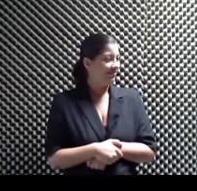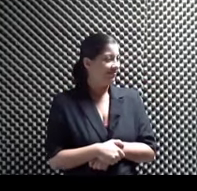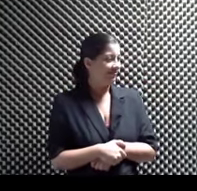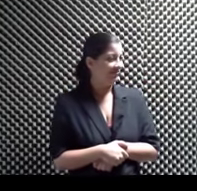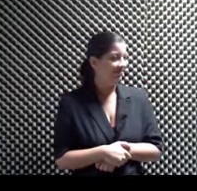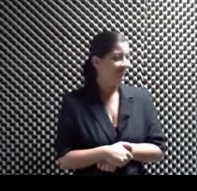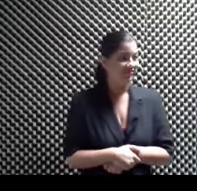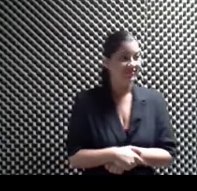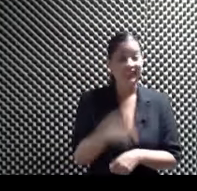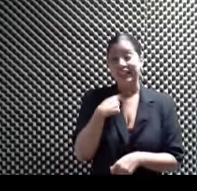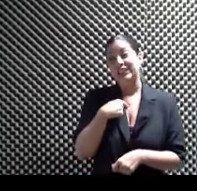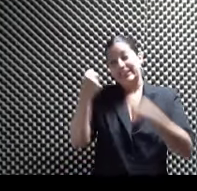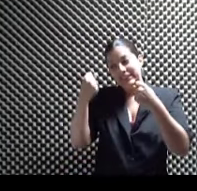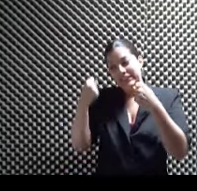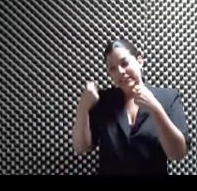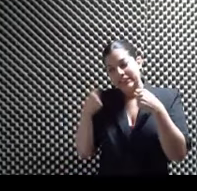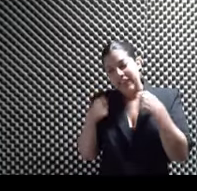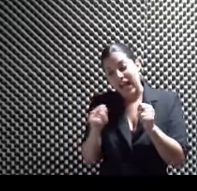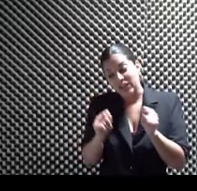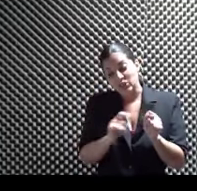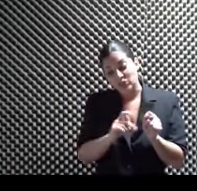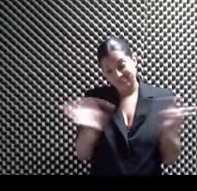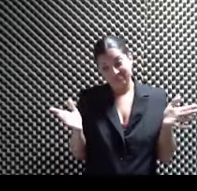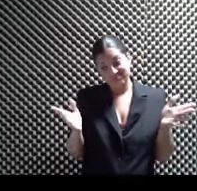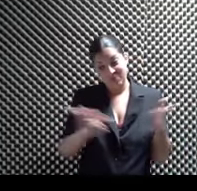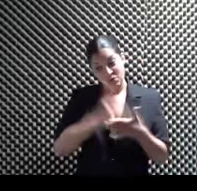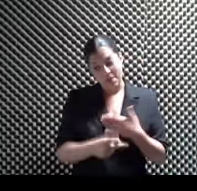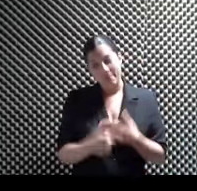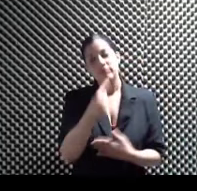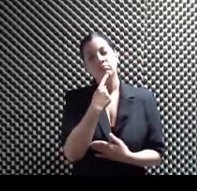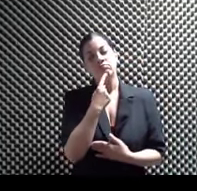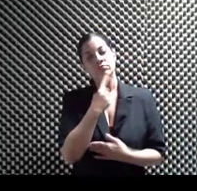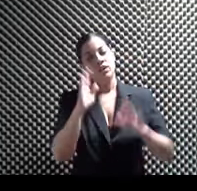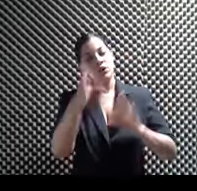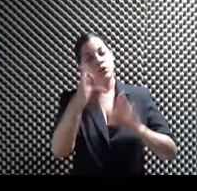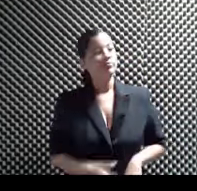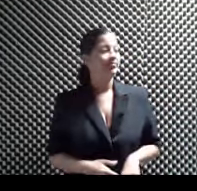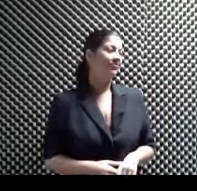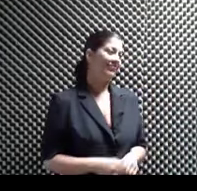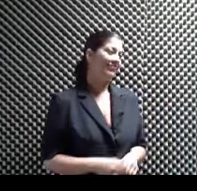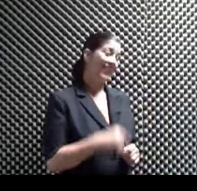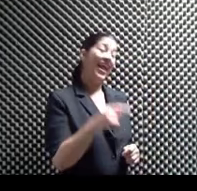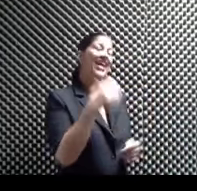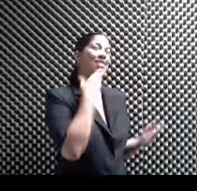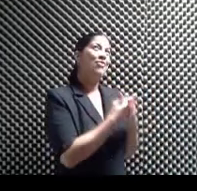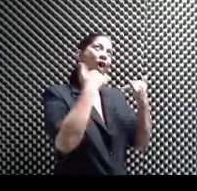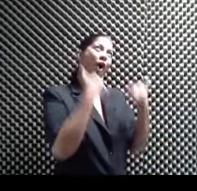Yo trato De hacer Un programa Serio Seguro Menos mal Que yo Hoy soy El coordinador